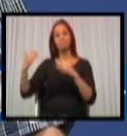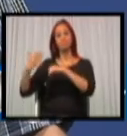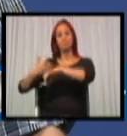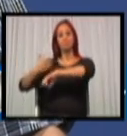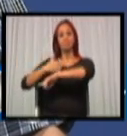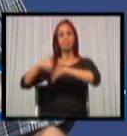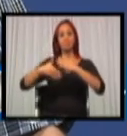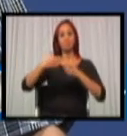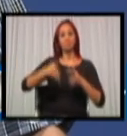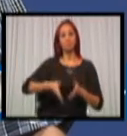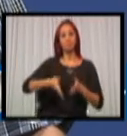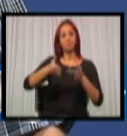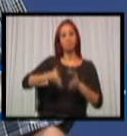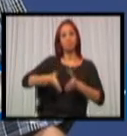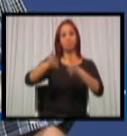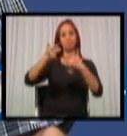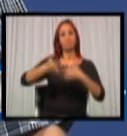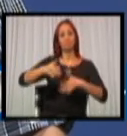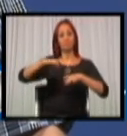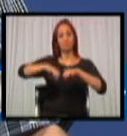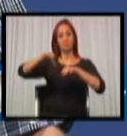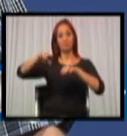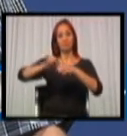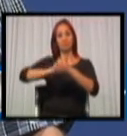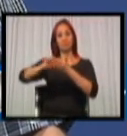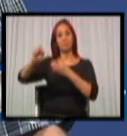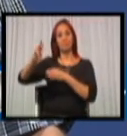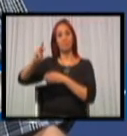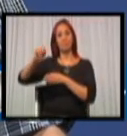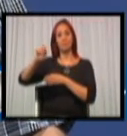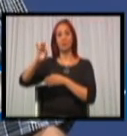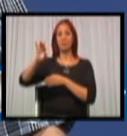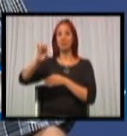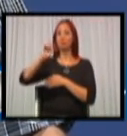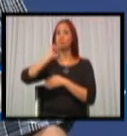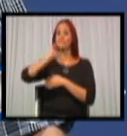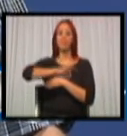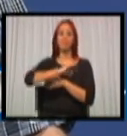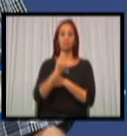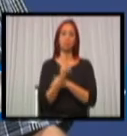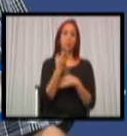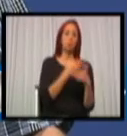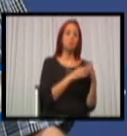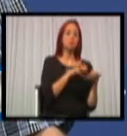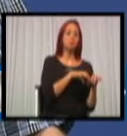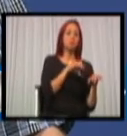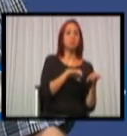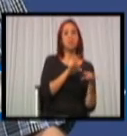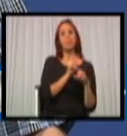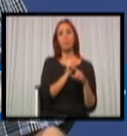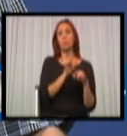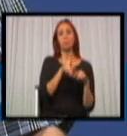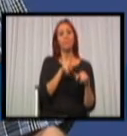toda la red vial del cantón de Zamateo, y no favoreciendo únicamente algunos lugares específicos.